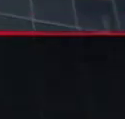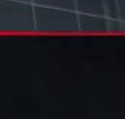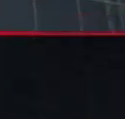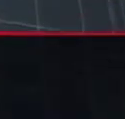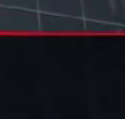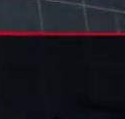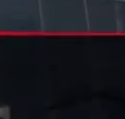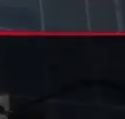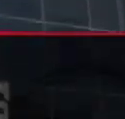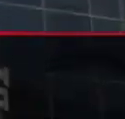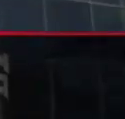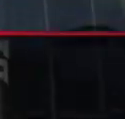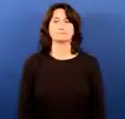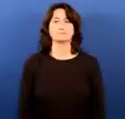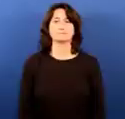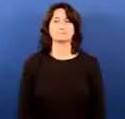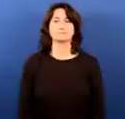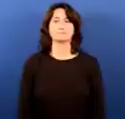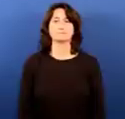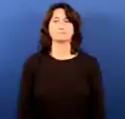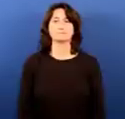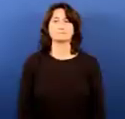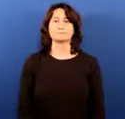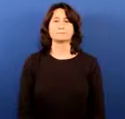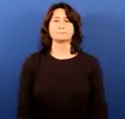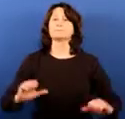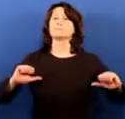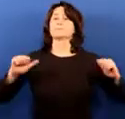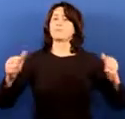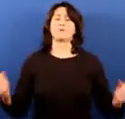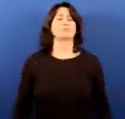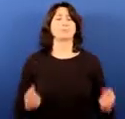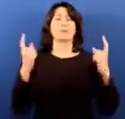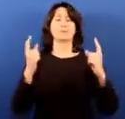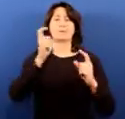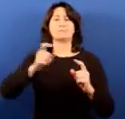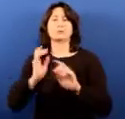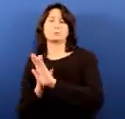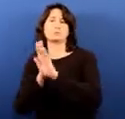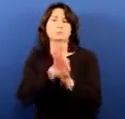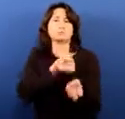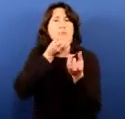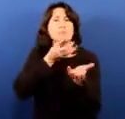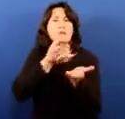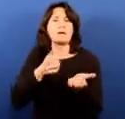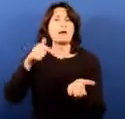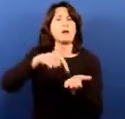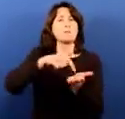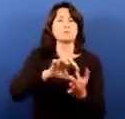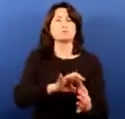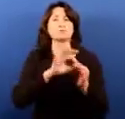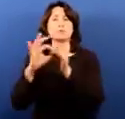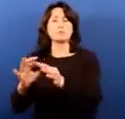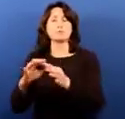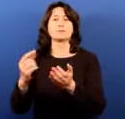Con motivo del inicio de la campaña de renta y patrimonio correspondiente al ejercicio 2011, que se desarrollará hasta el 29 de junio, el